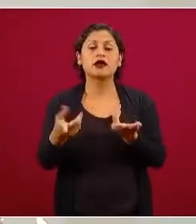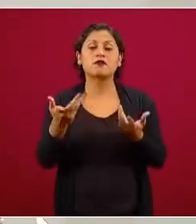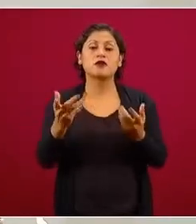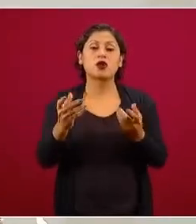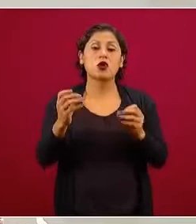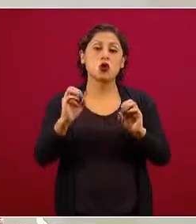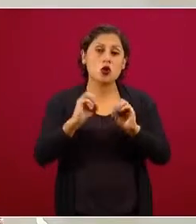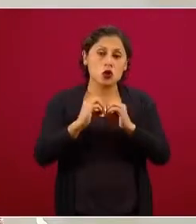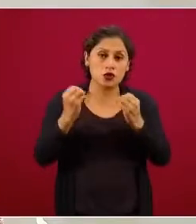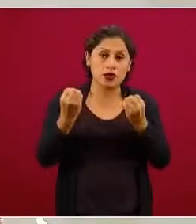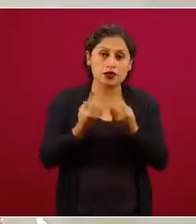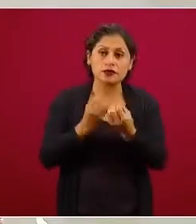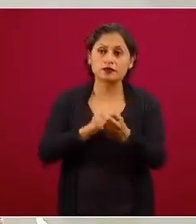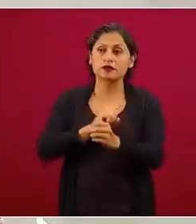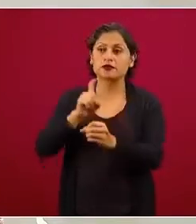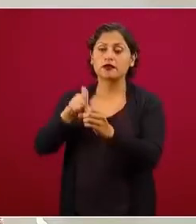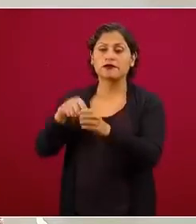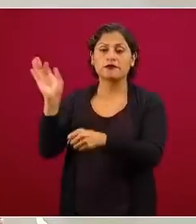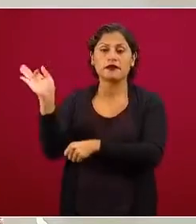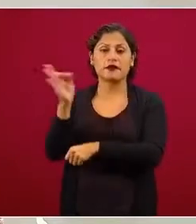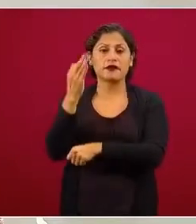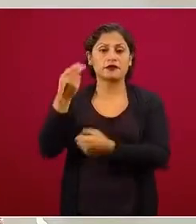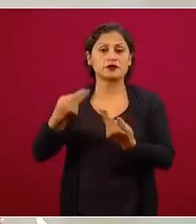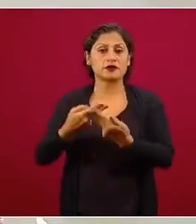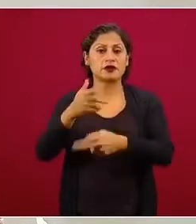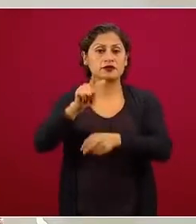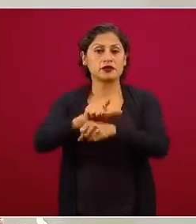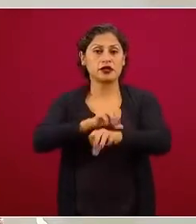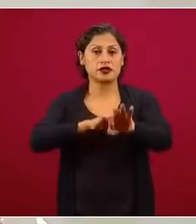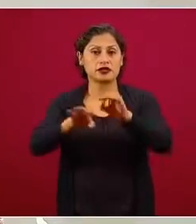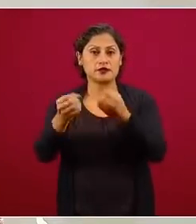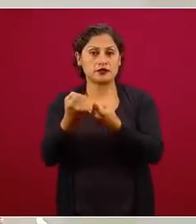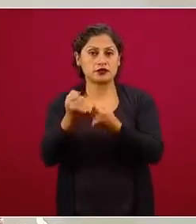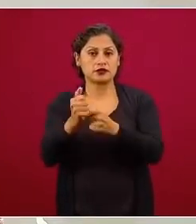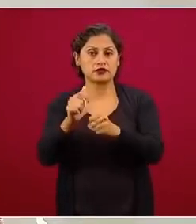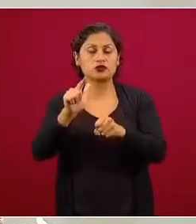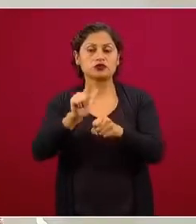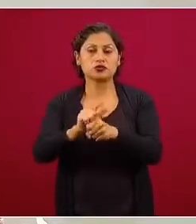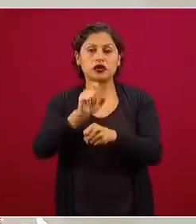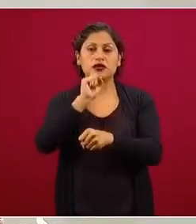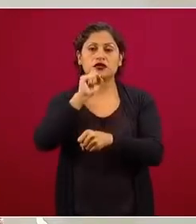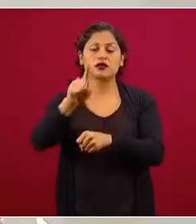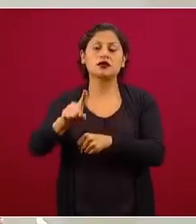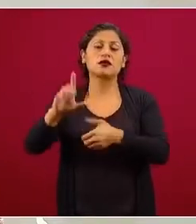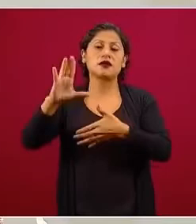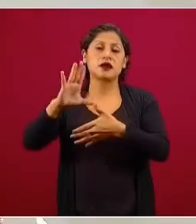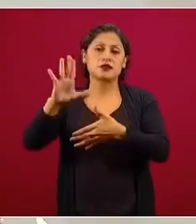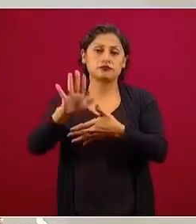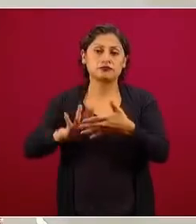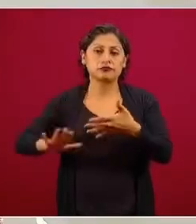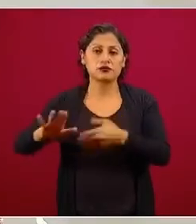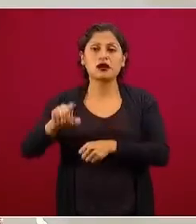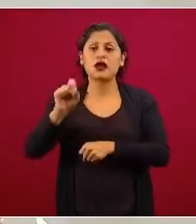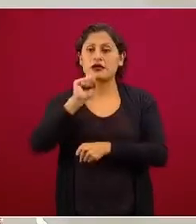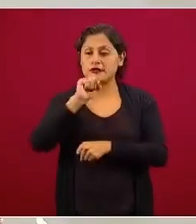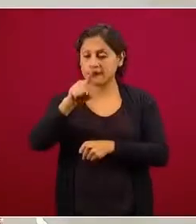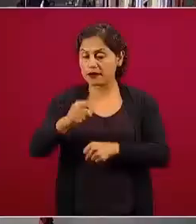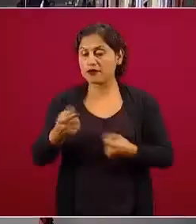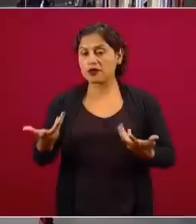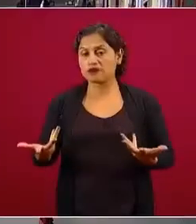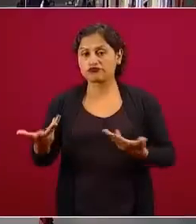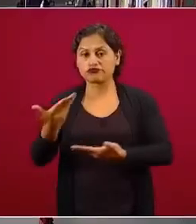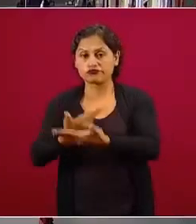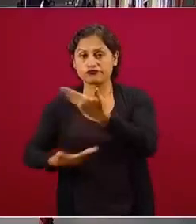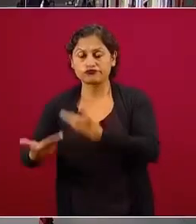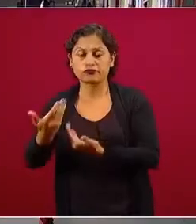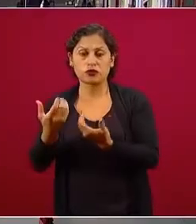de la Federación Internacional de Trabajo Social de la región latinoamericana y del Caribe, como espacios de cooperación y solidaridad,